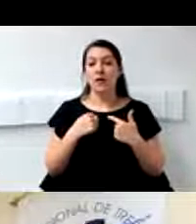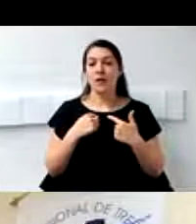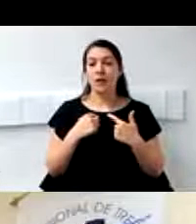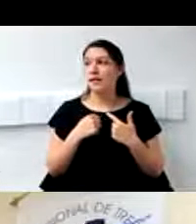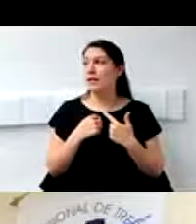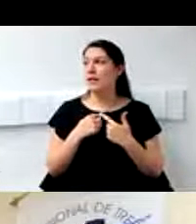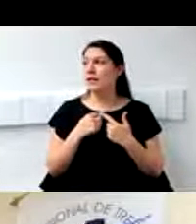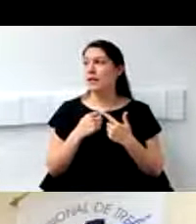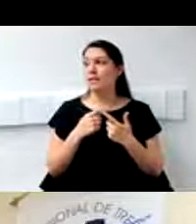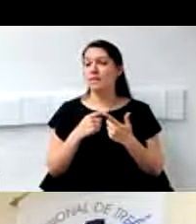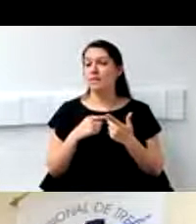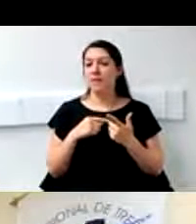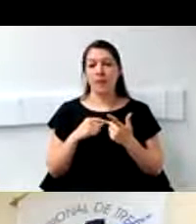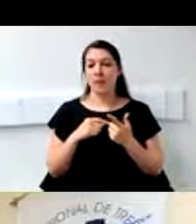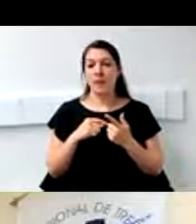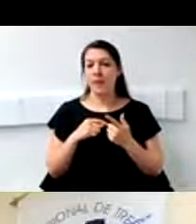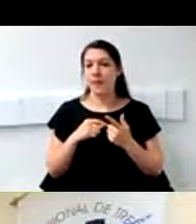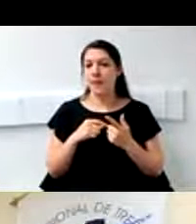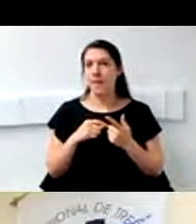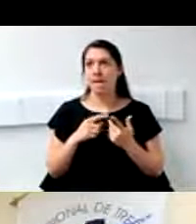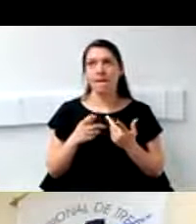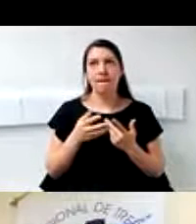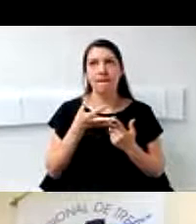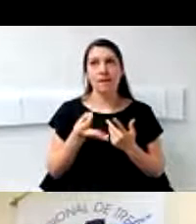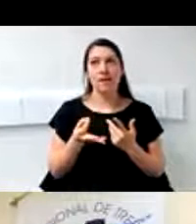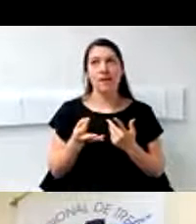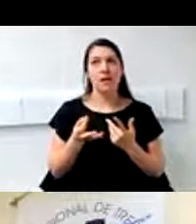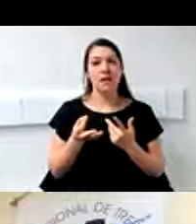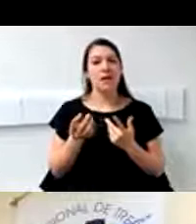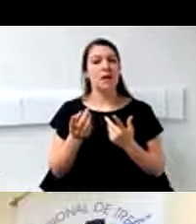es muy valioso, a partir del punto de que